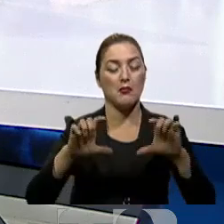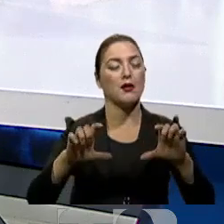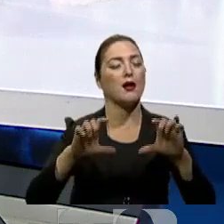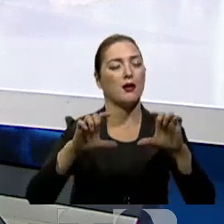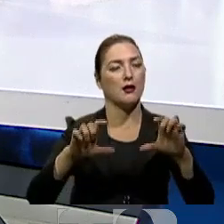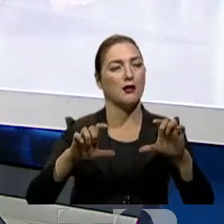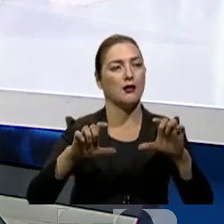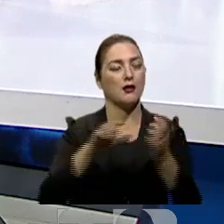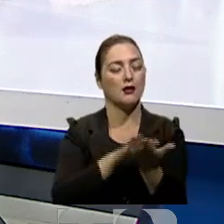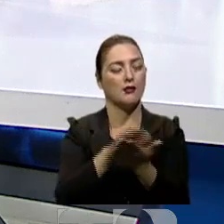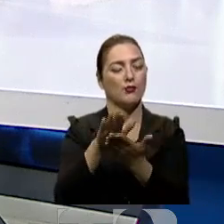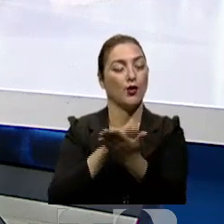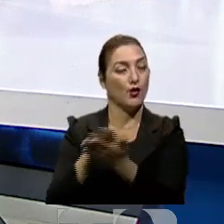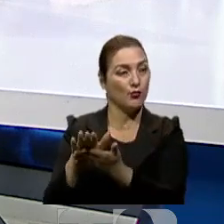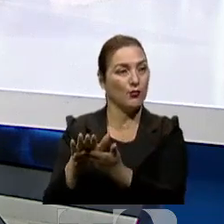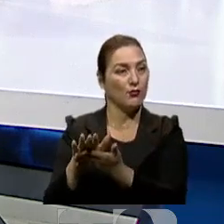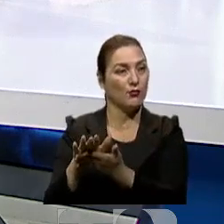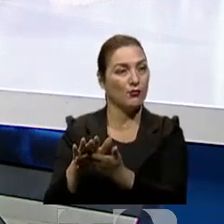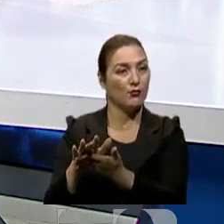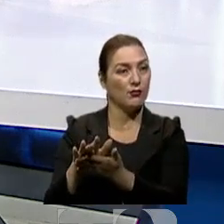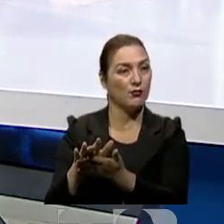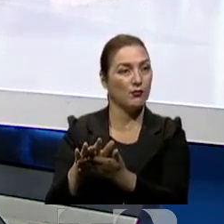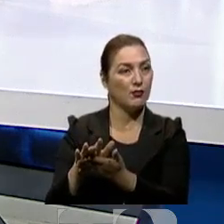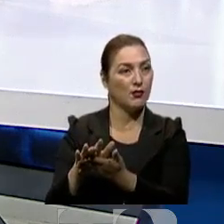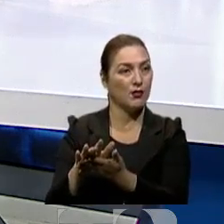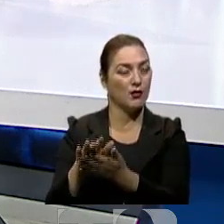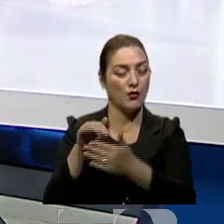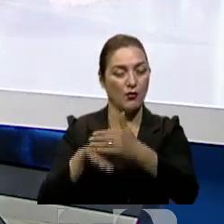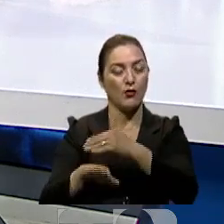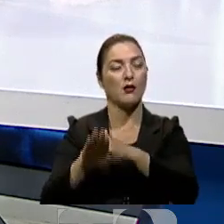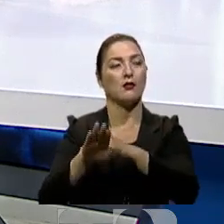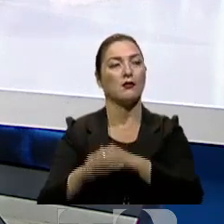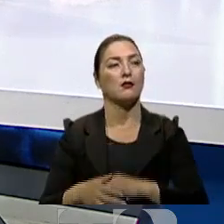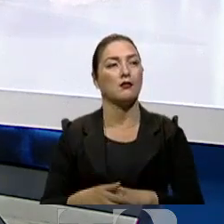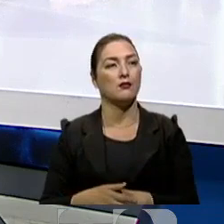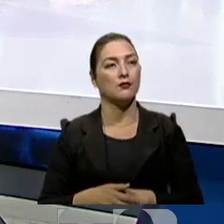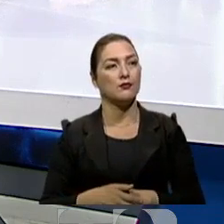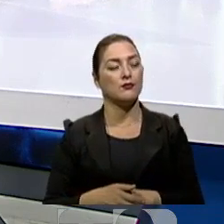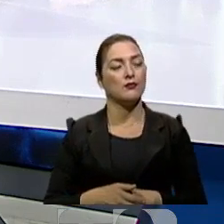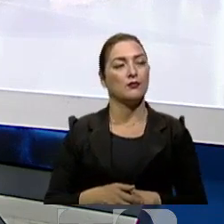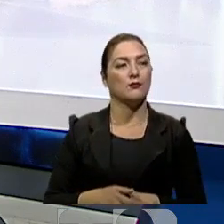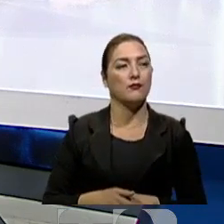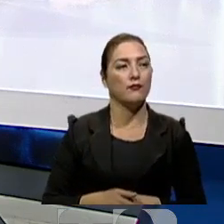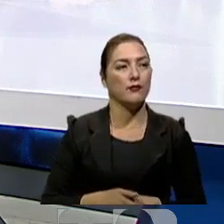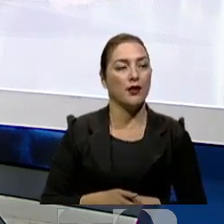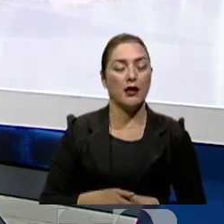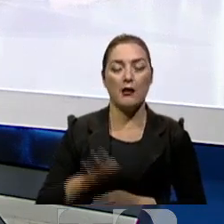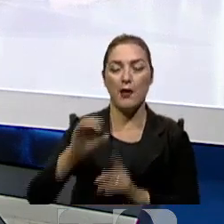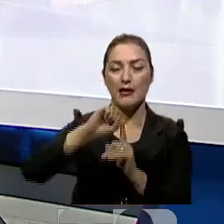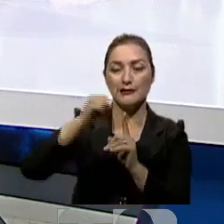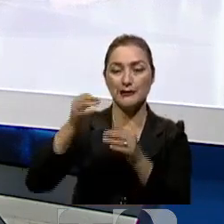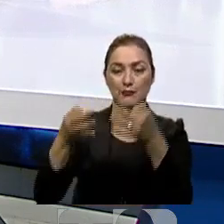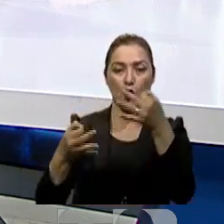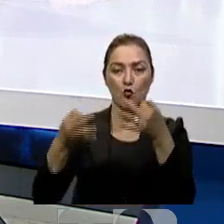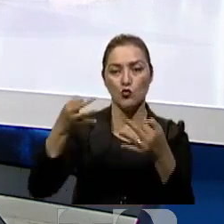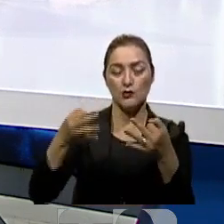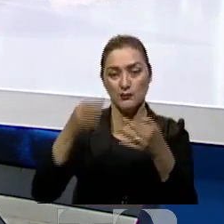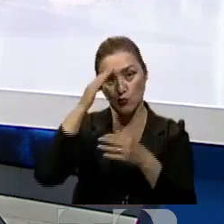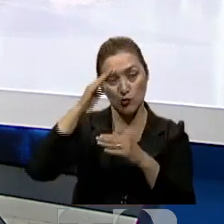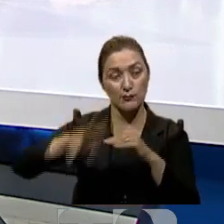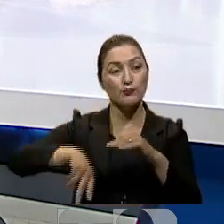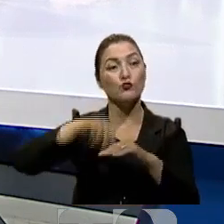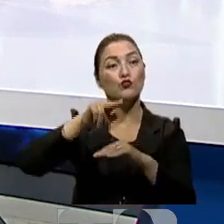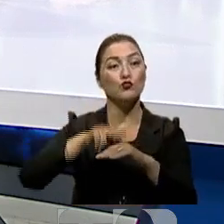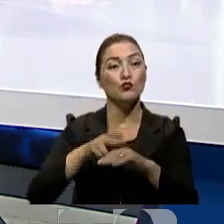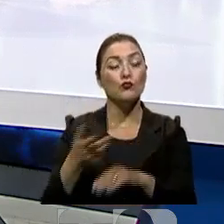incluso impresas, varias placas impresas que tenían en la gaveta. Esto sí es un llamado al sistema de justicia y más que todo a la Policía